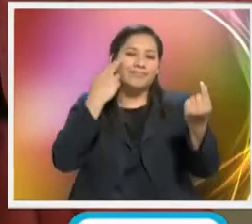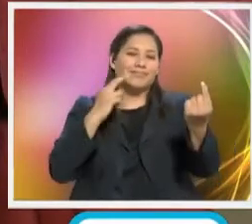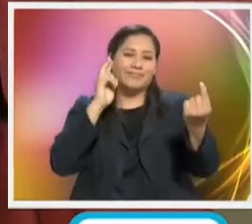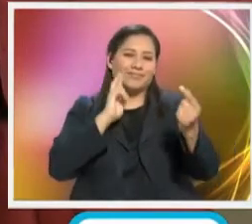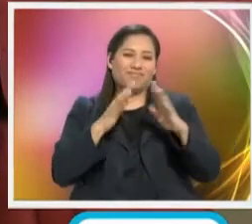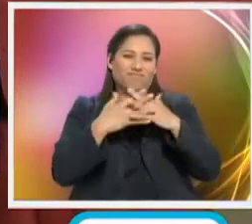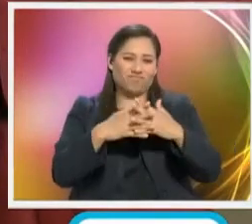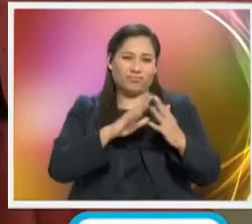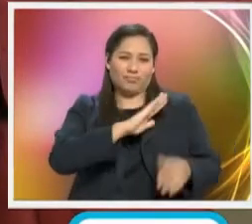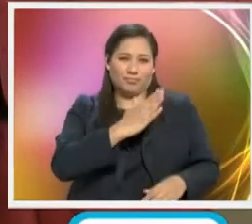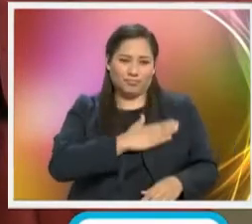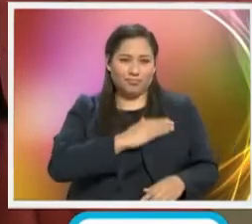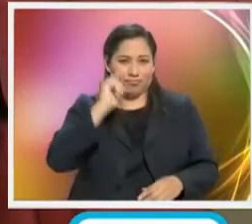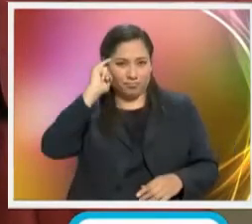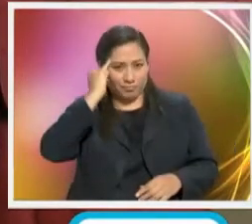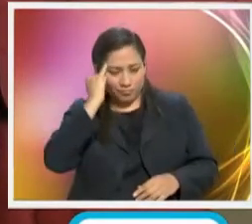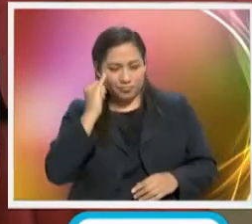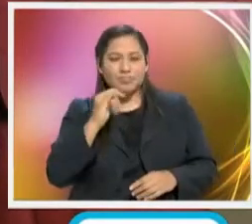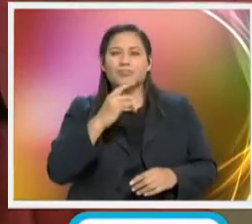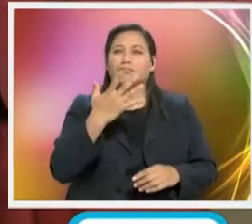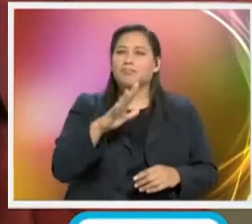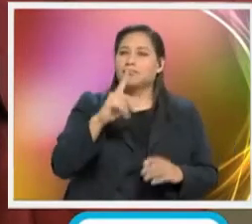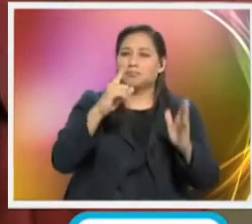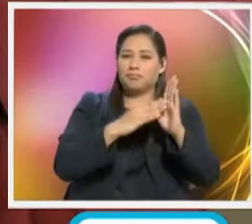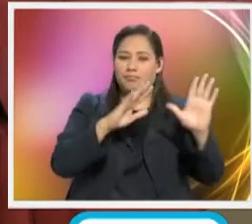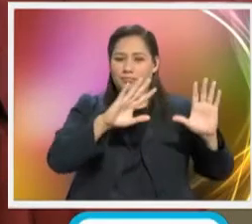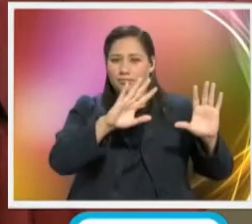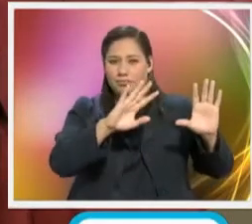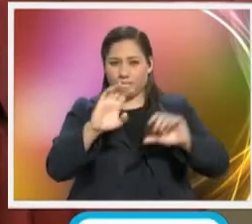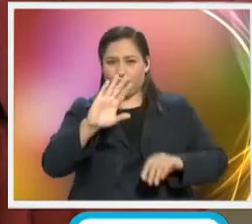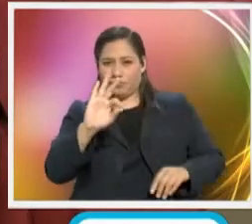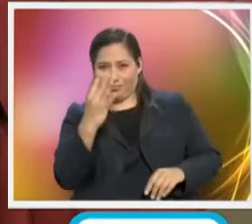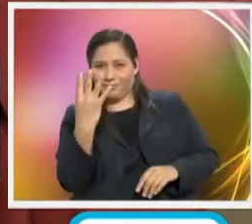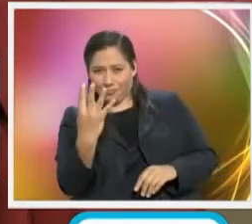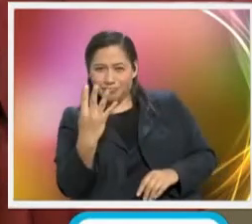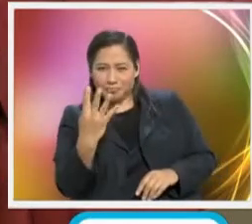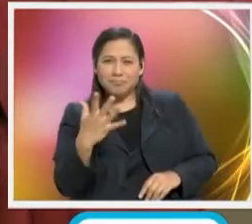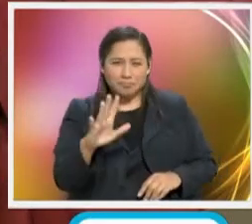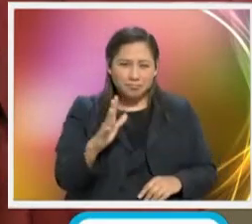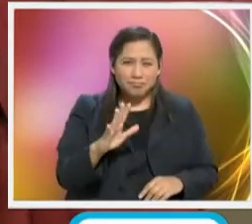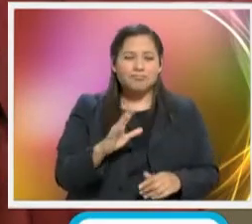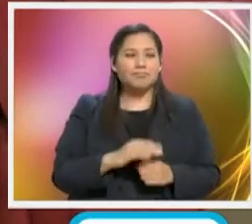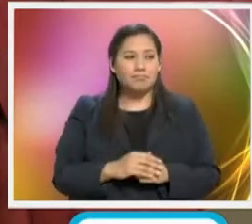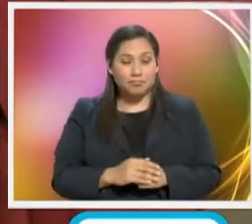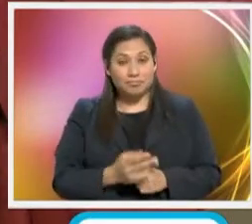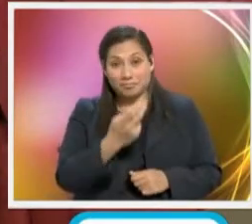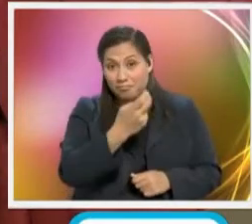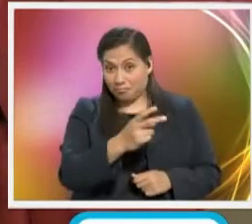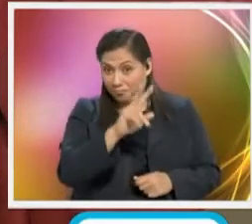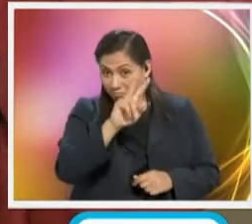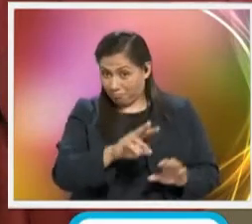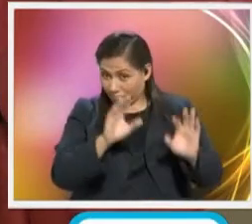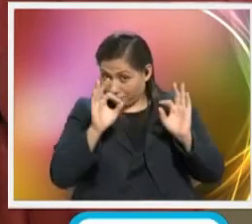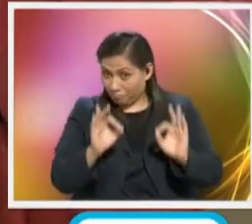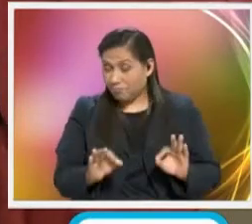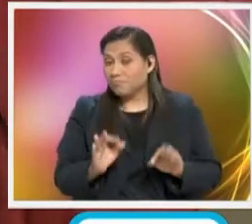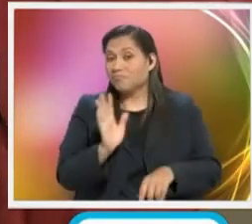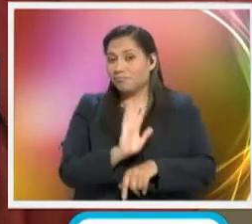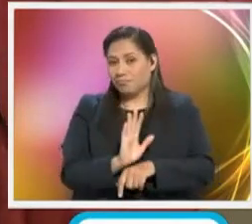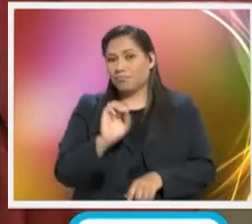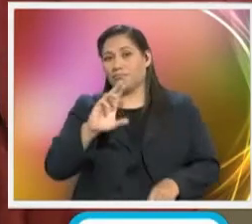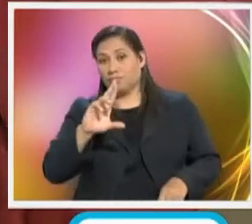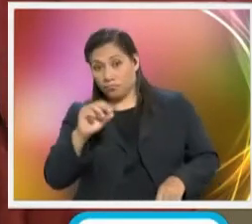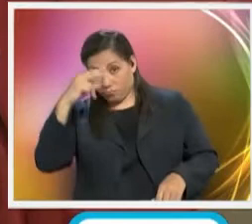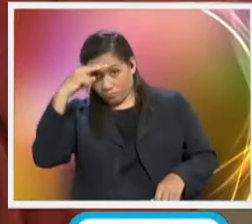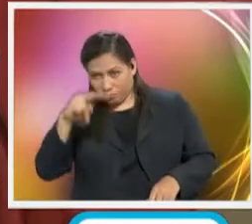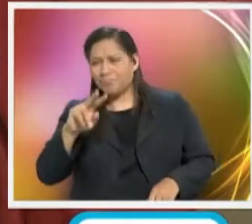los 40, me parece, en 1942. 44 debe ser, 44, 45 la tengo ubicada. Ese es el verdadero u original cine de oro